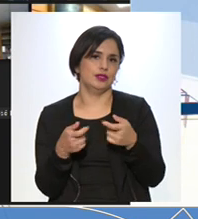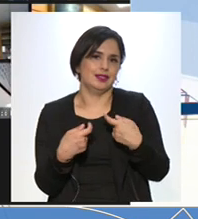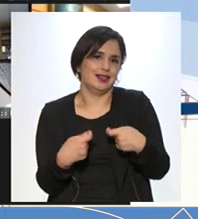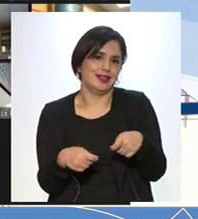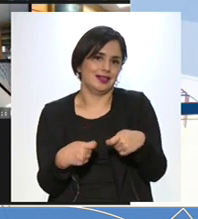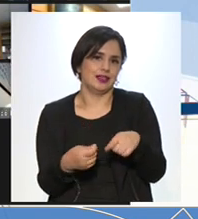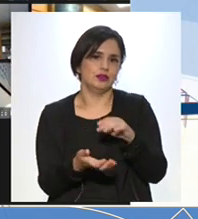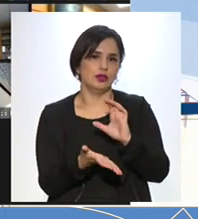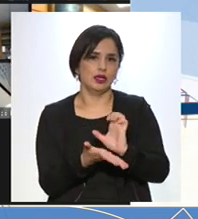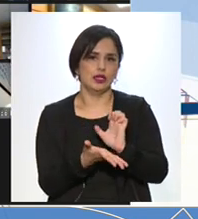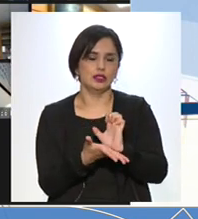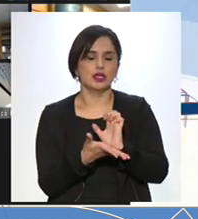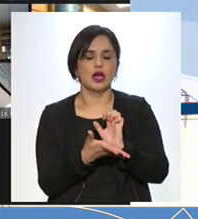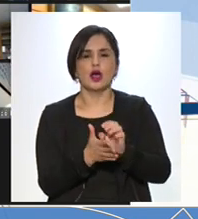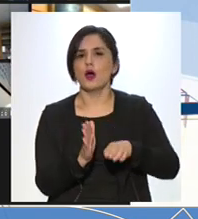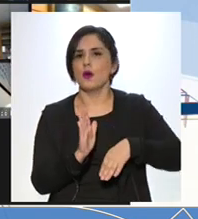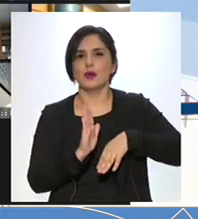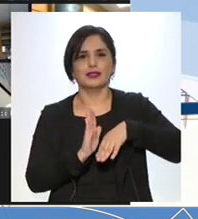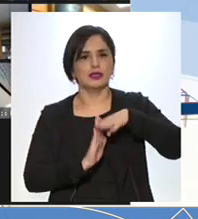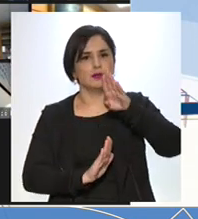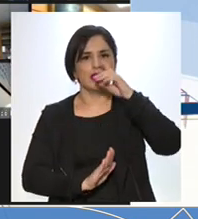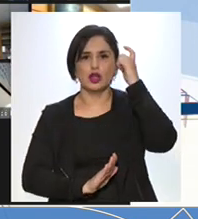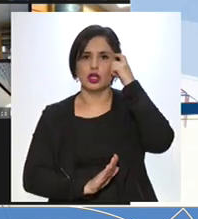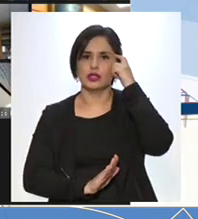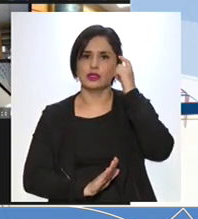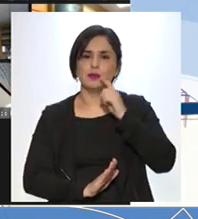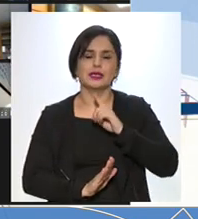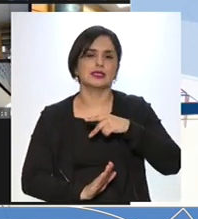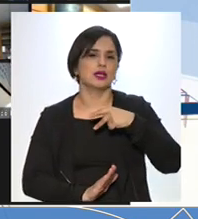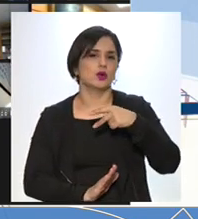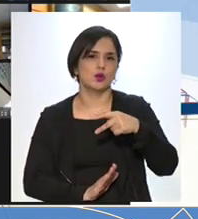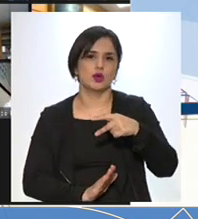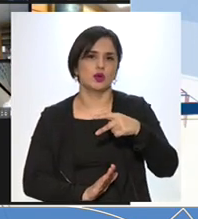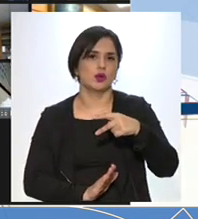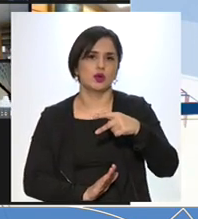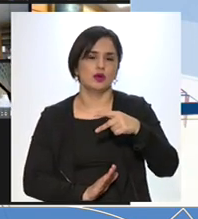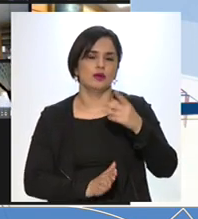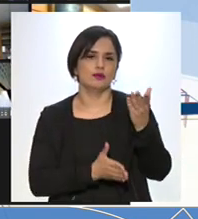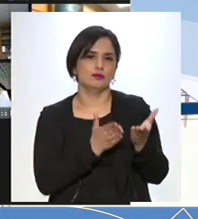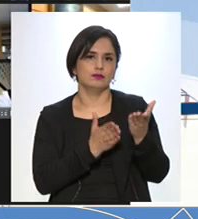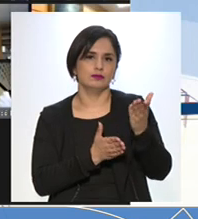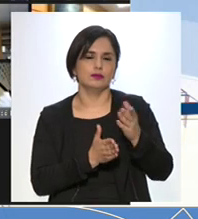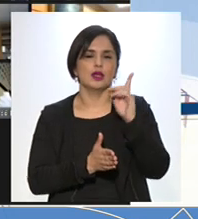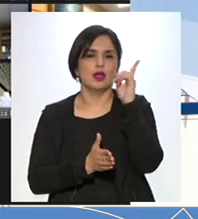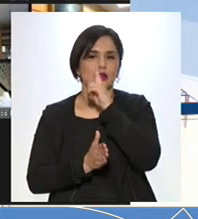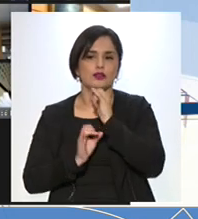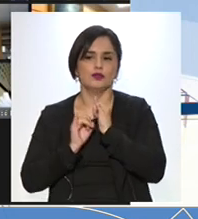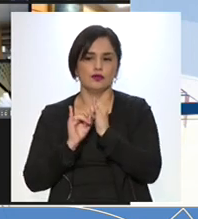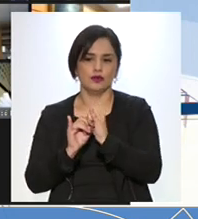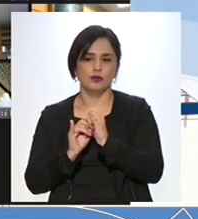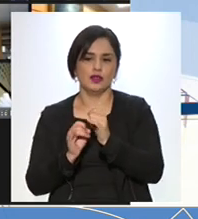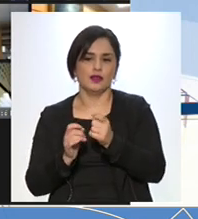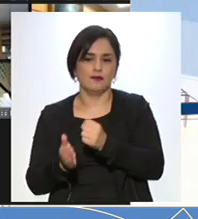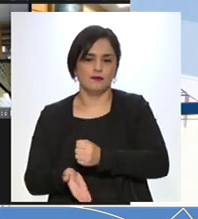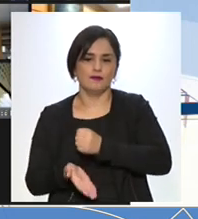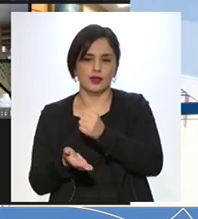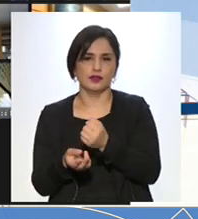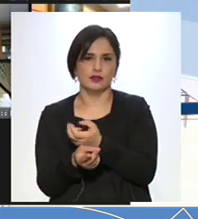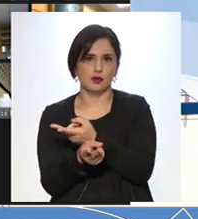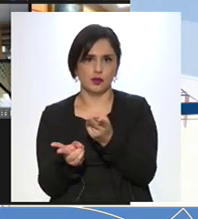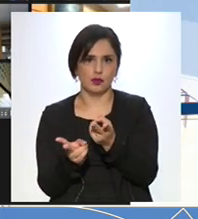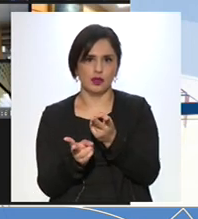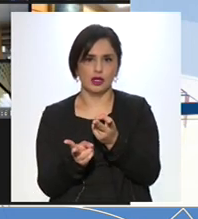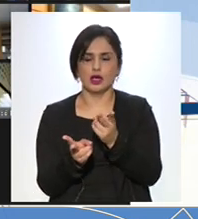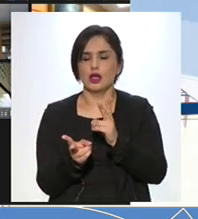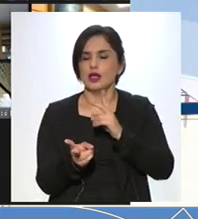fiscal durante este año superará lo considerado en el IPOM de junio. La información del último informe de finanzas públicas y los anuncios hechos por el gobierno llevan a